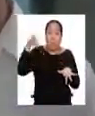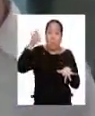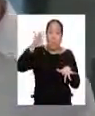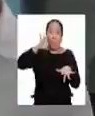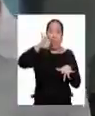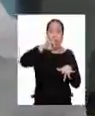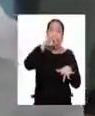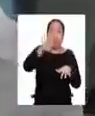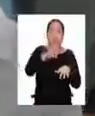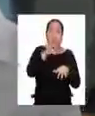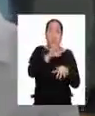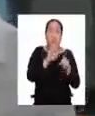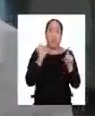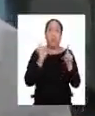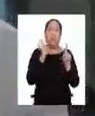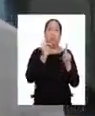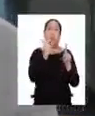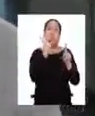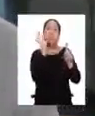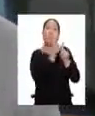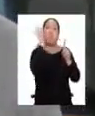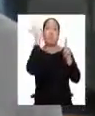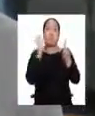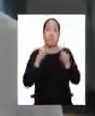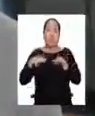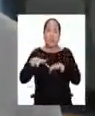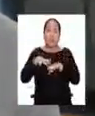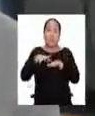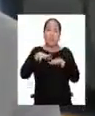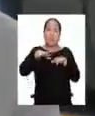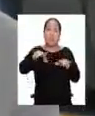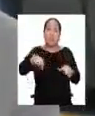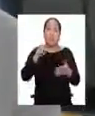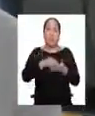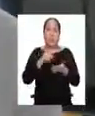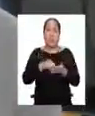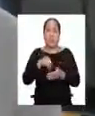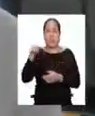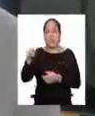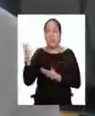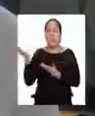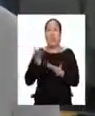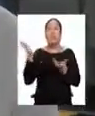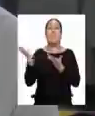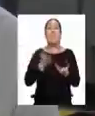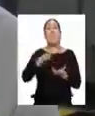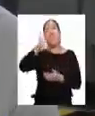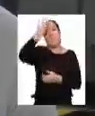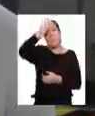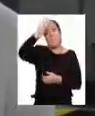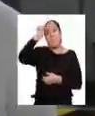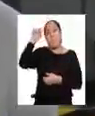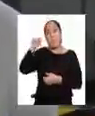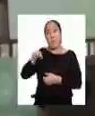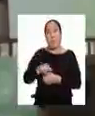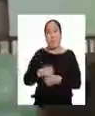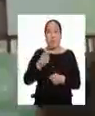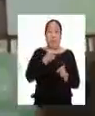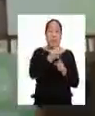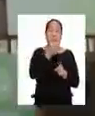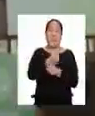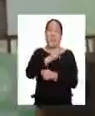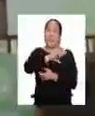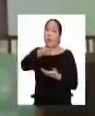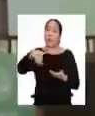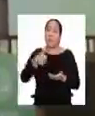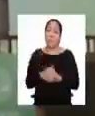estos insectos que transmiten estas enfermedades se expandan. Y como tal, la enfermedad que ellos diseminan afecte a todos. Con